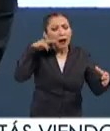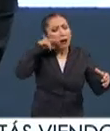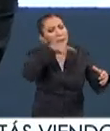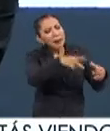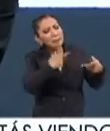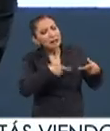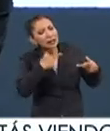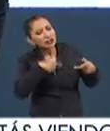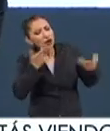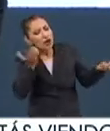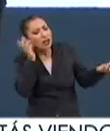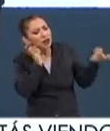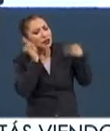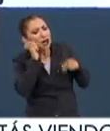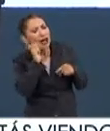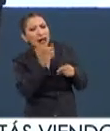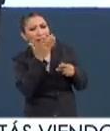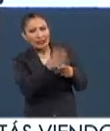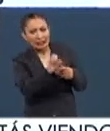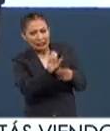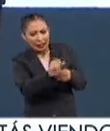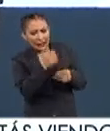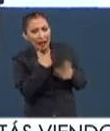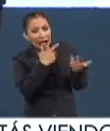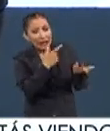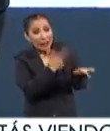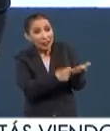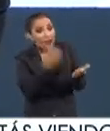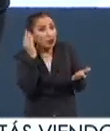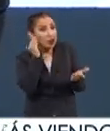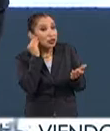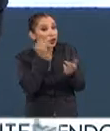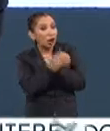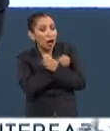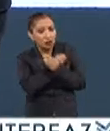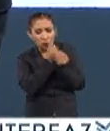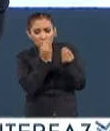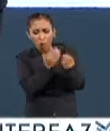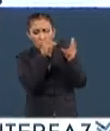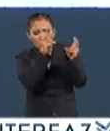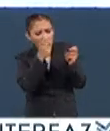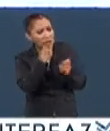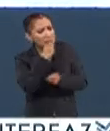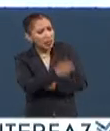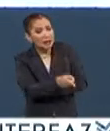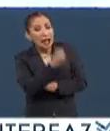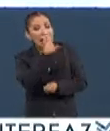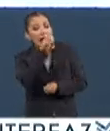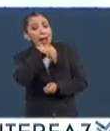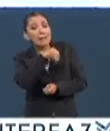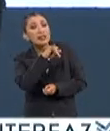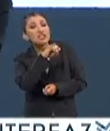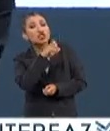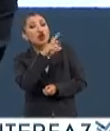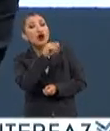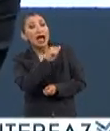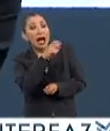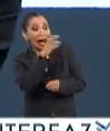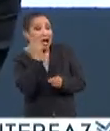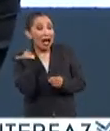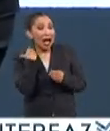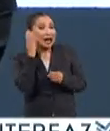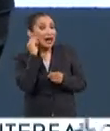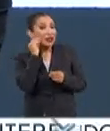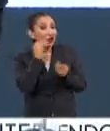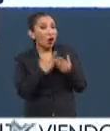en la emisora? En la 1060. Y adentro de Radio Educación, muchos seguimos diciendo la emisora. Correcto. Radio Educación ha